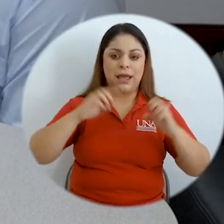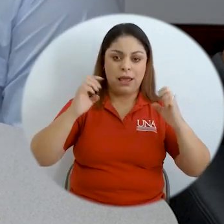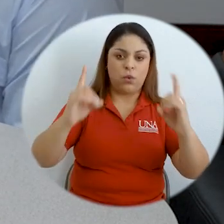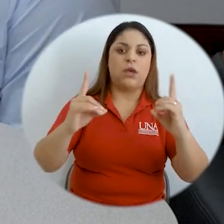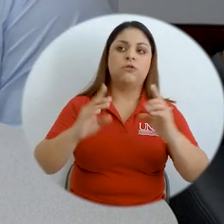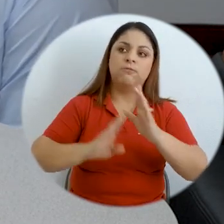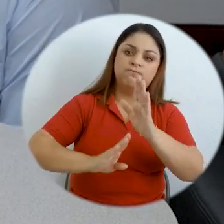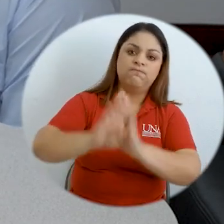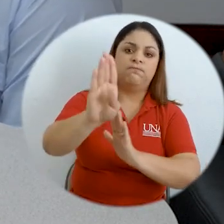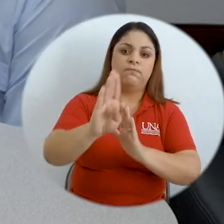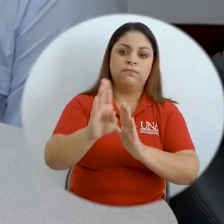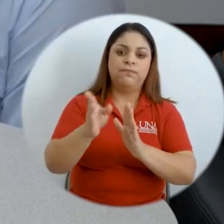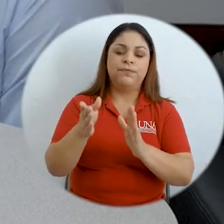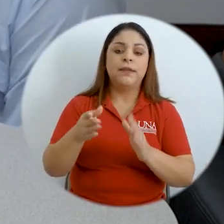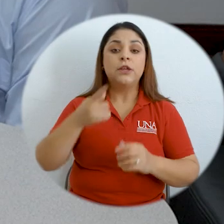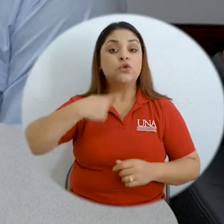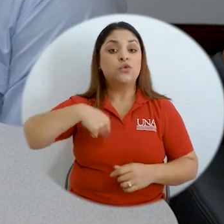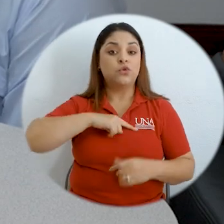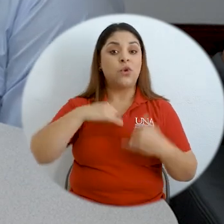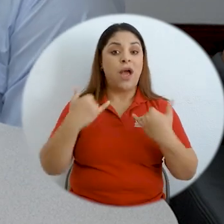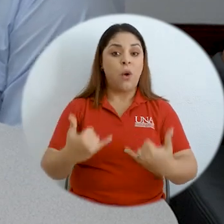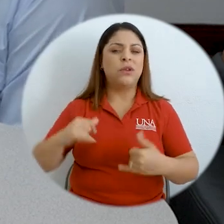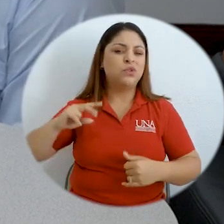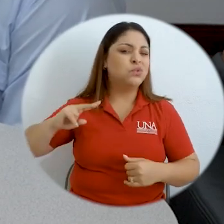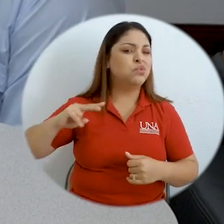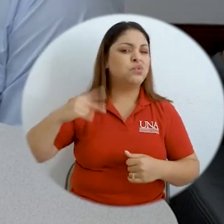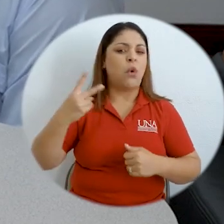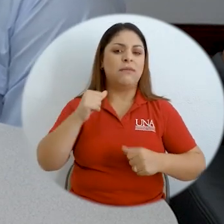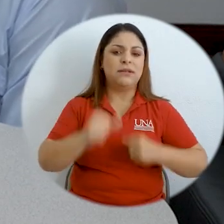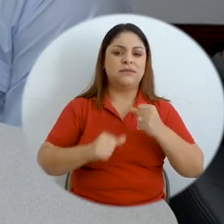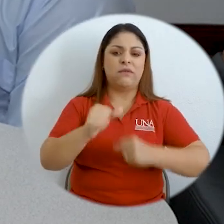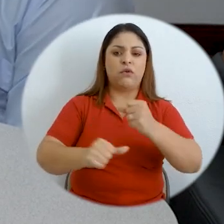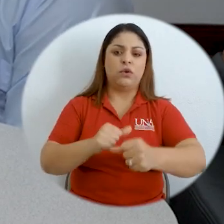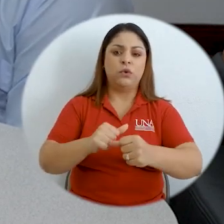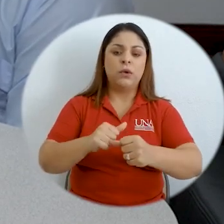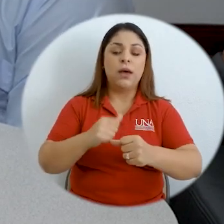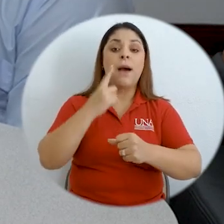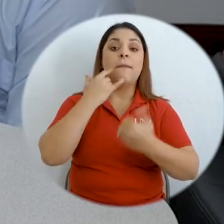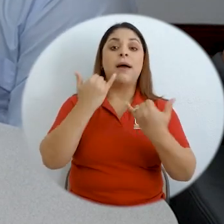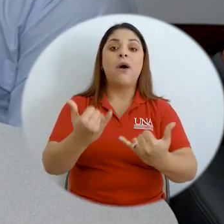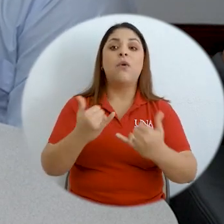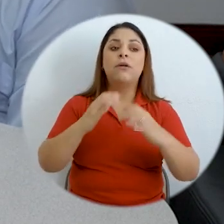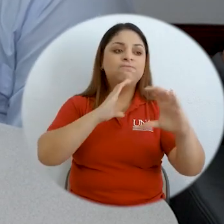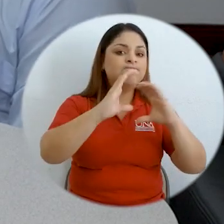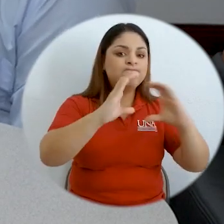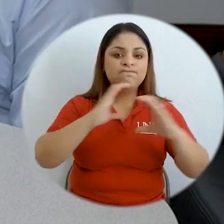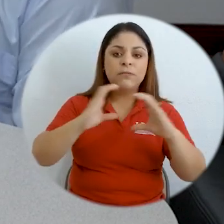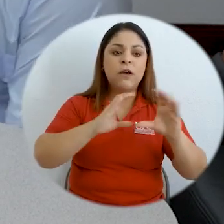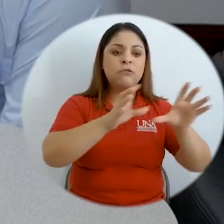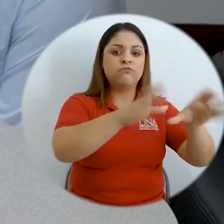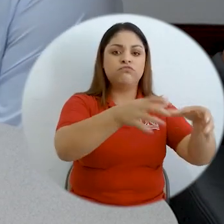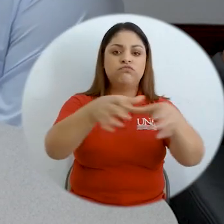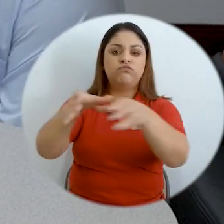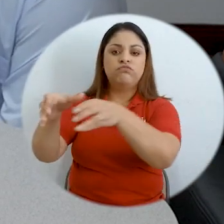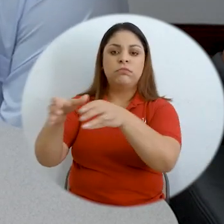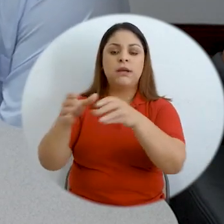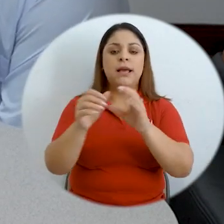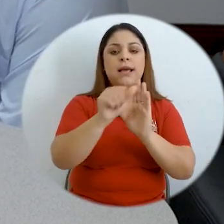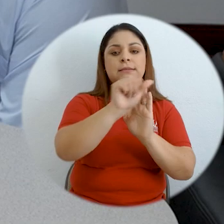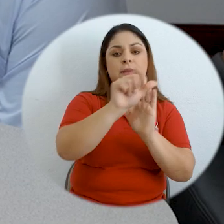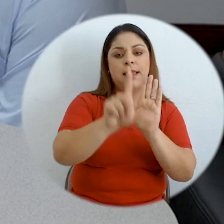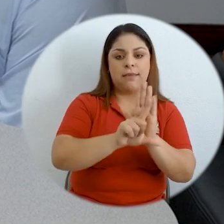ese argumento es que hemos redoblado esfuerzos para ahora comunicarnos con las fracciones legislativas y que